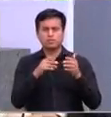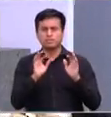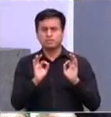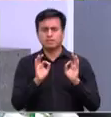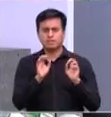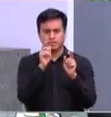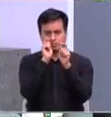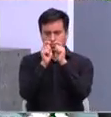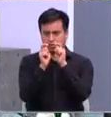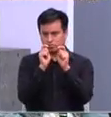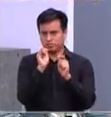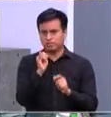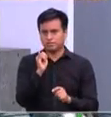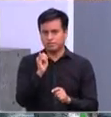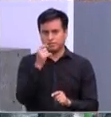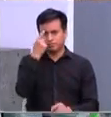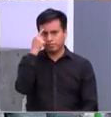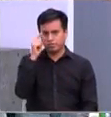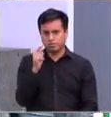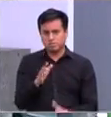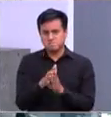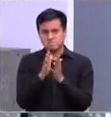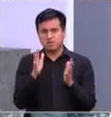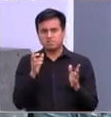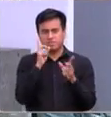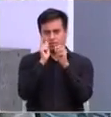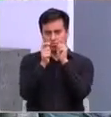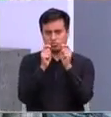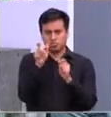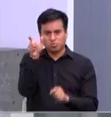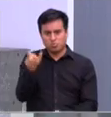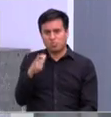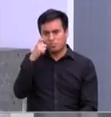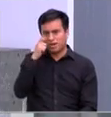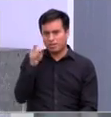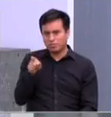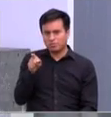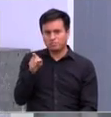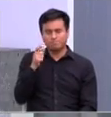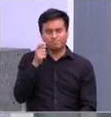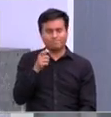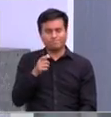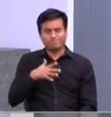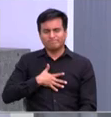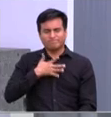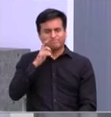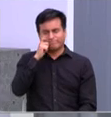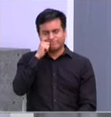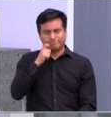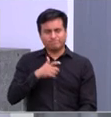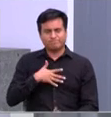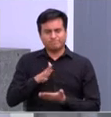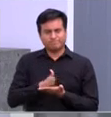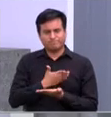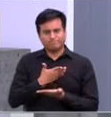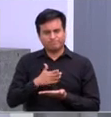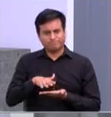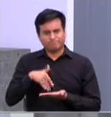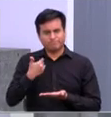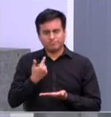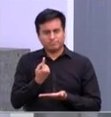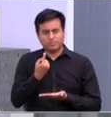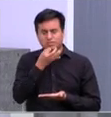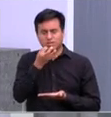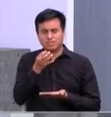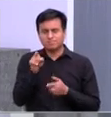es peligrosa, sí, pero es más peligroso aún el ser humano que se deshumaniza. Y esa es una